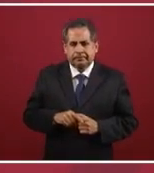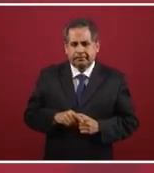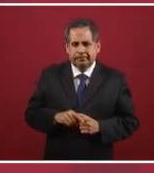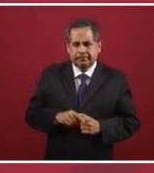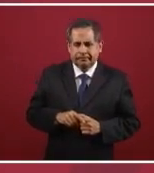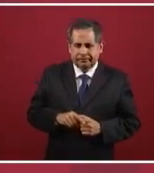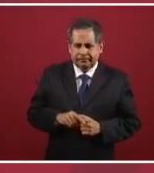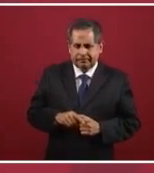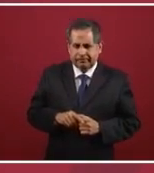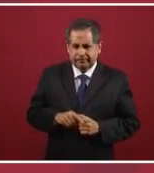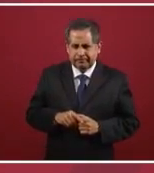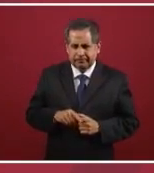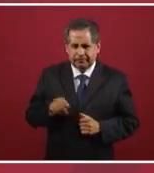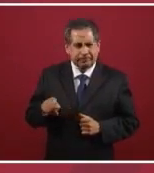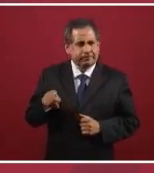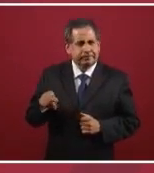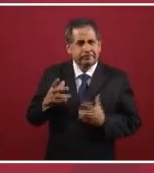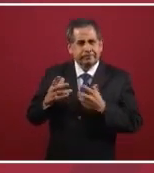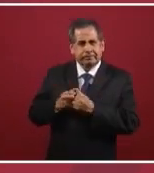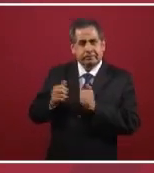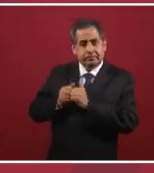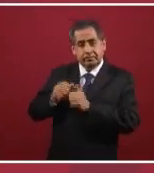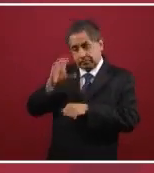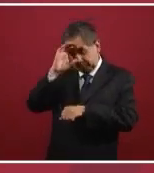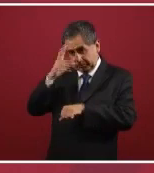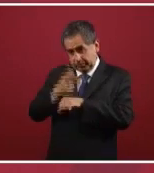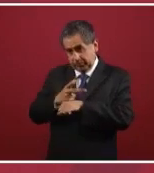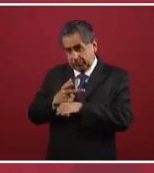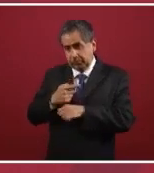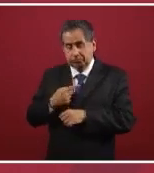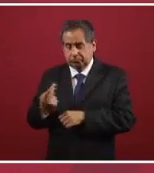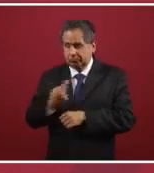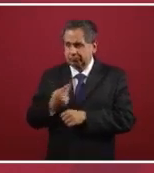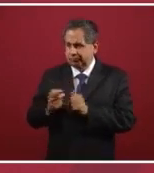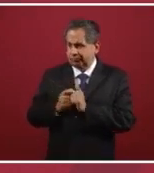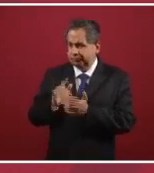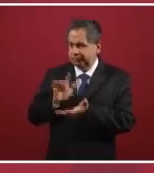que había estado con él como hombre